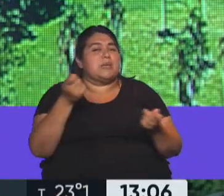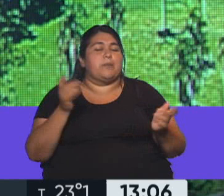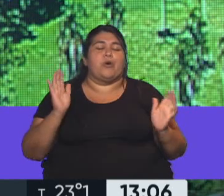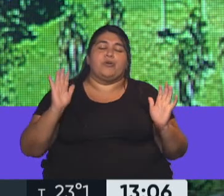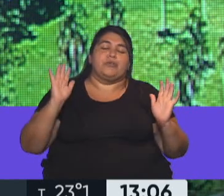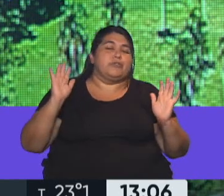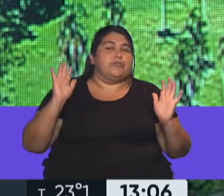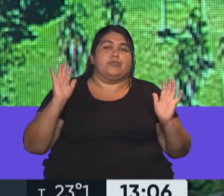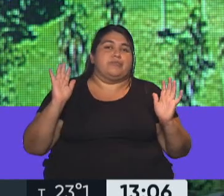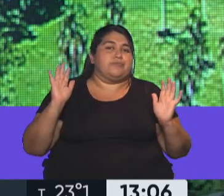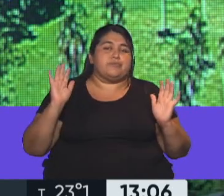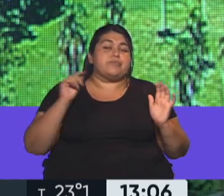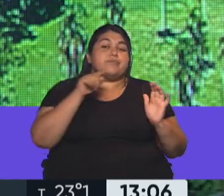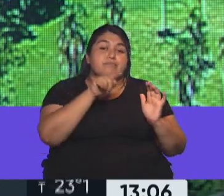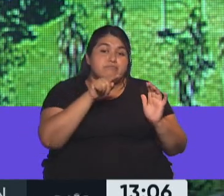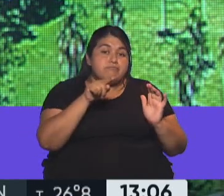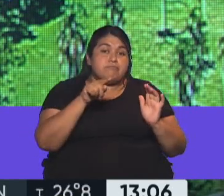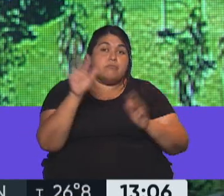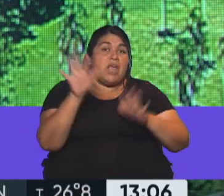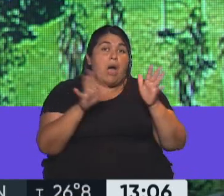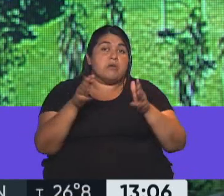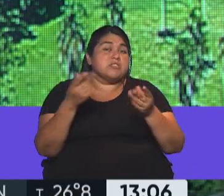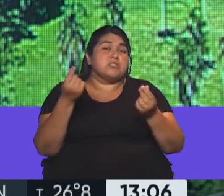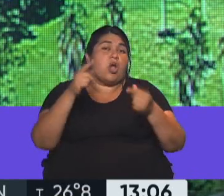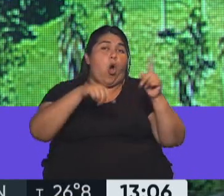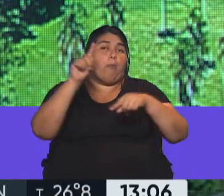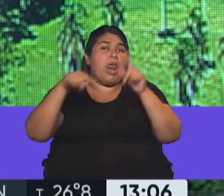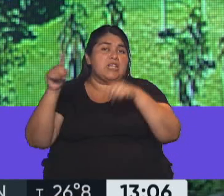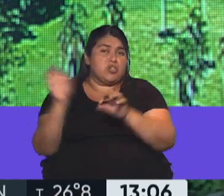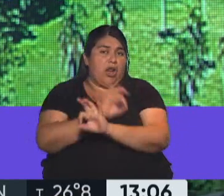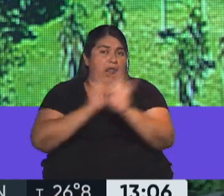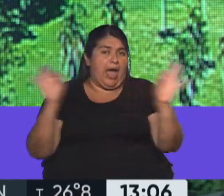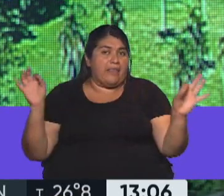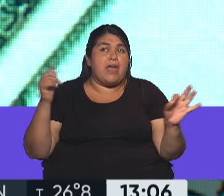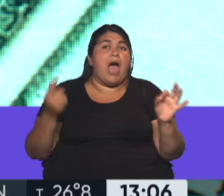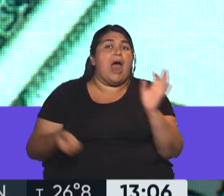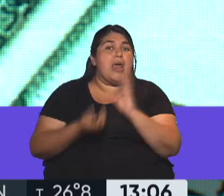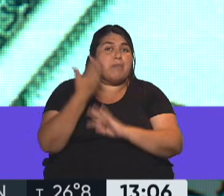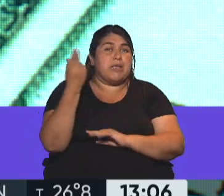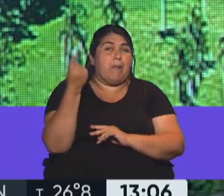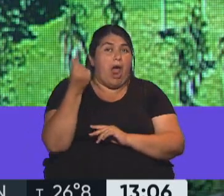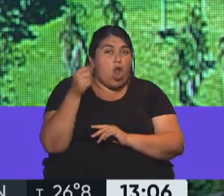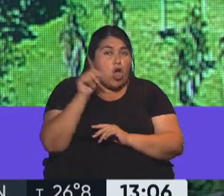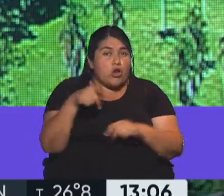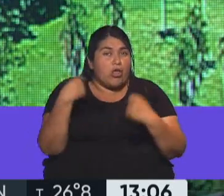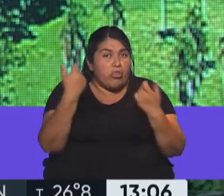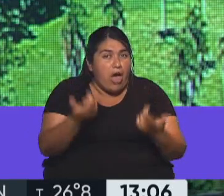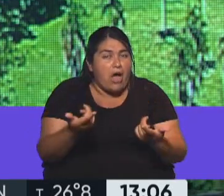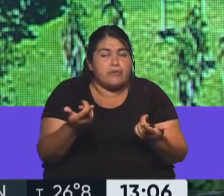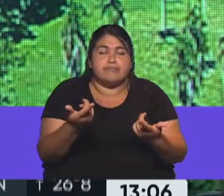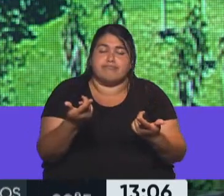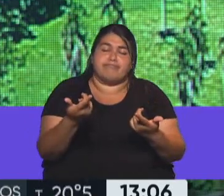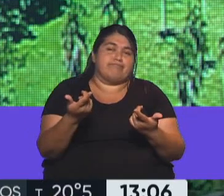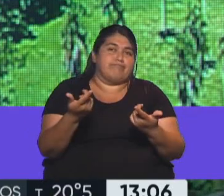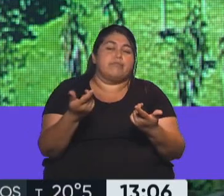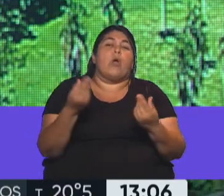veces inclusive, Silvia, sin operaciones, porque se anuncia a la mañana el valor, que el nuevo valor del dólar blue antes de que haya operaciones en el mercado.